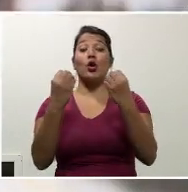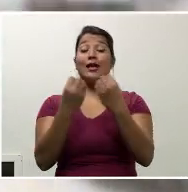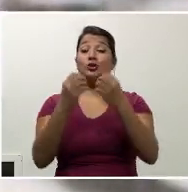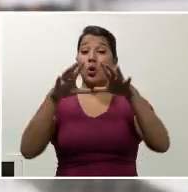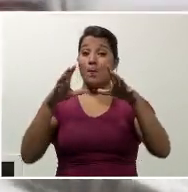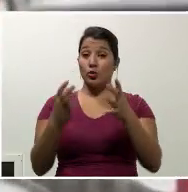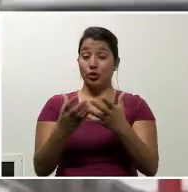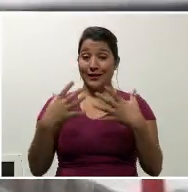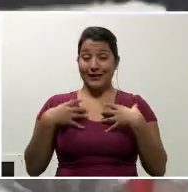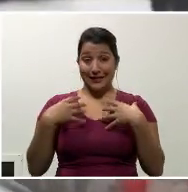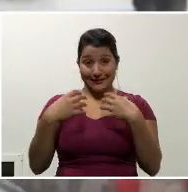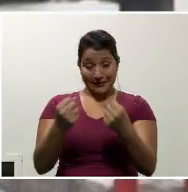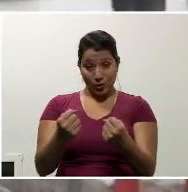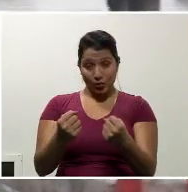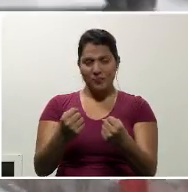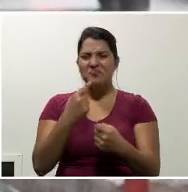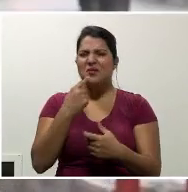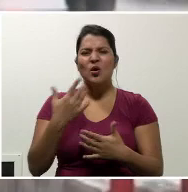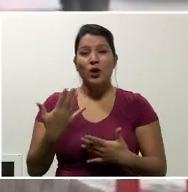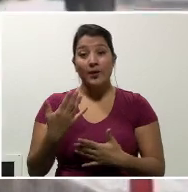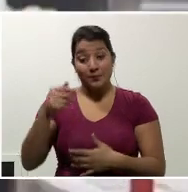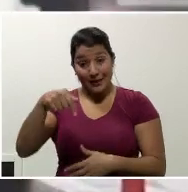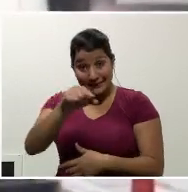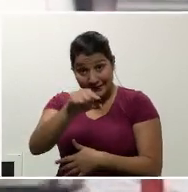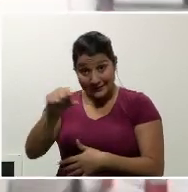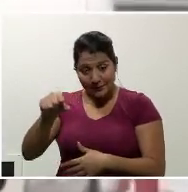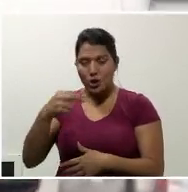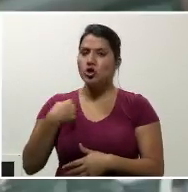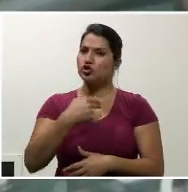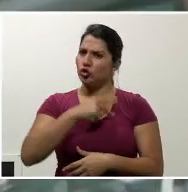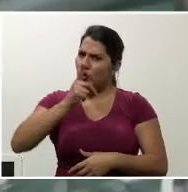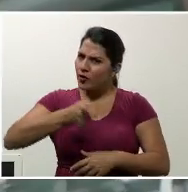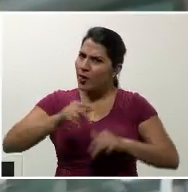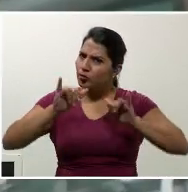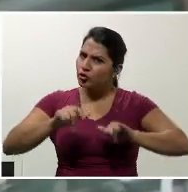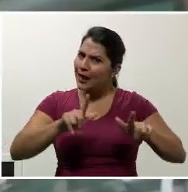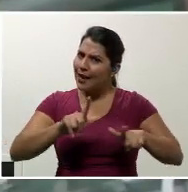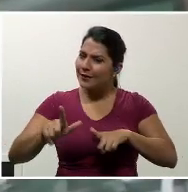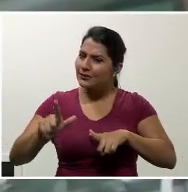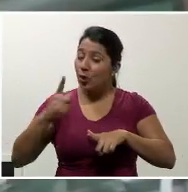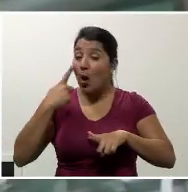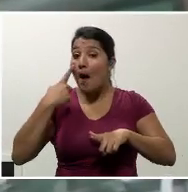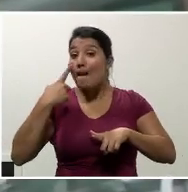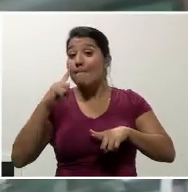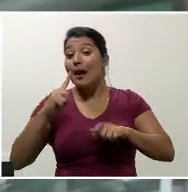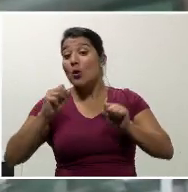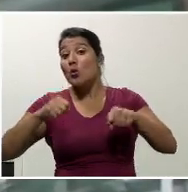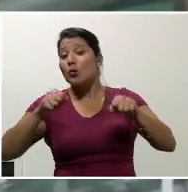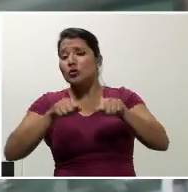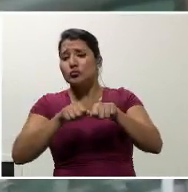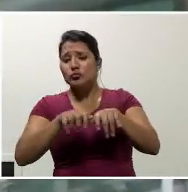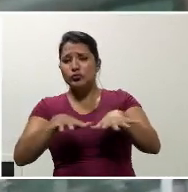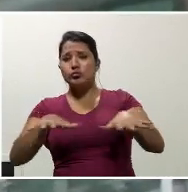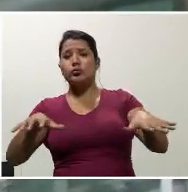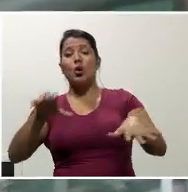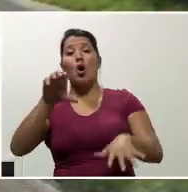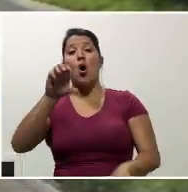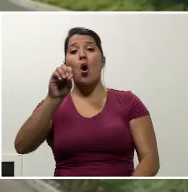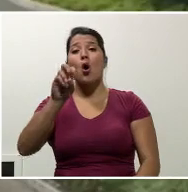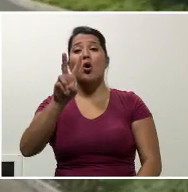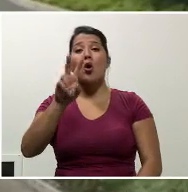Salud, Tedros Adhanom, advirtió esta semana que debemos prepararnos para una potencial pandemia de